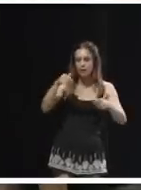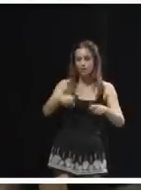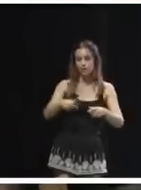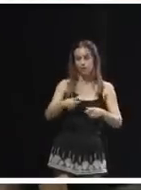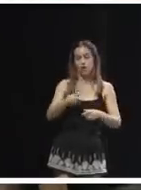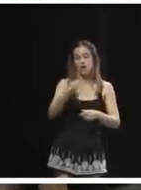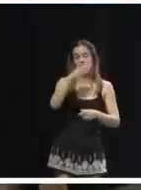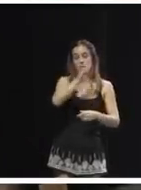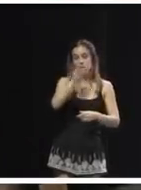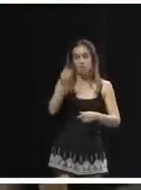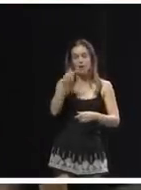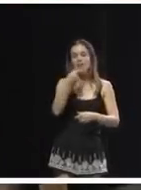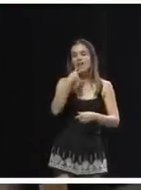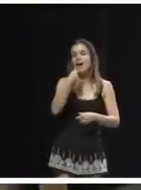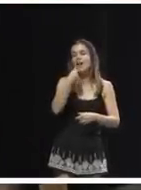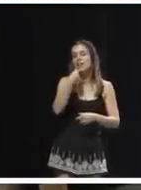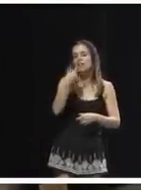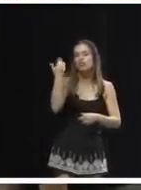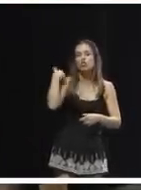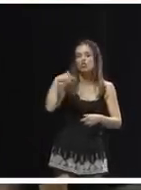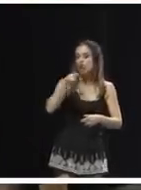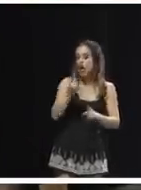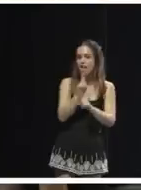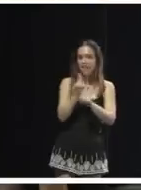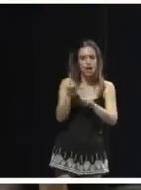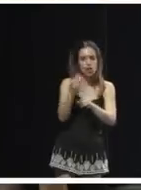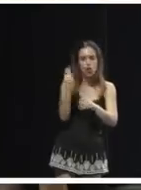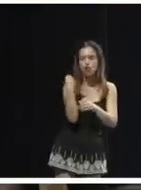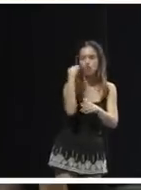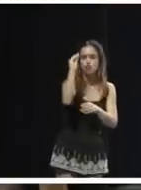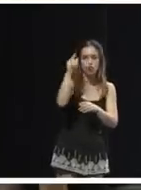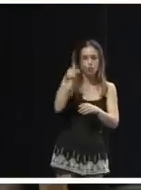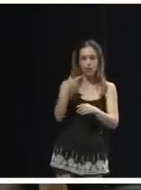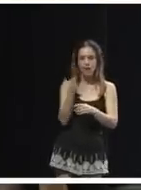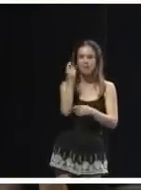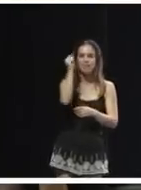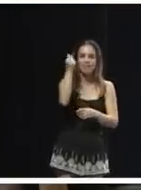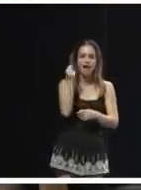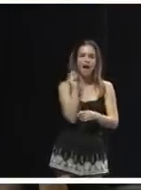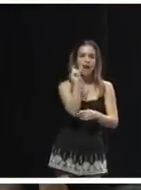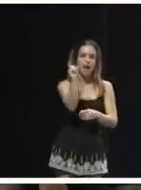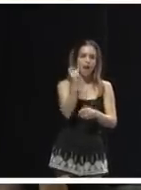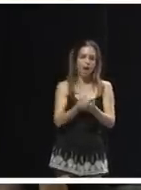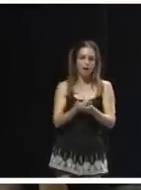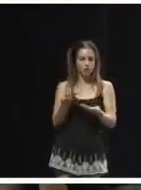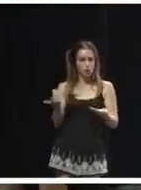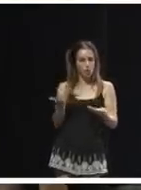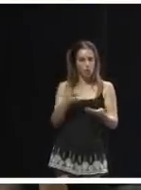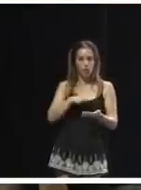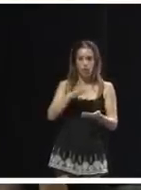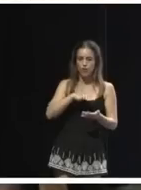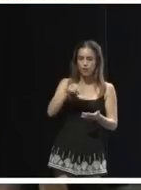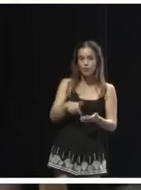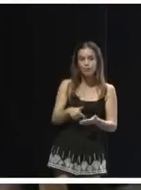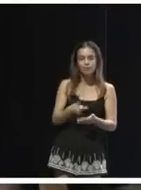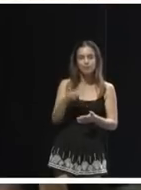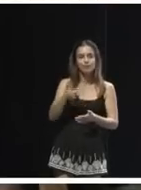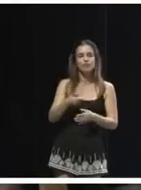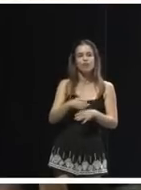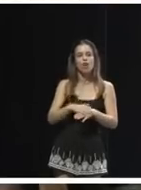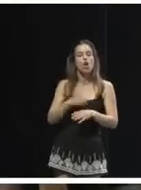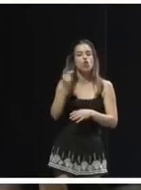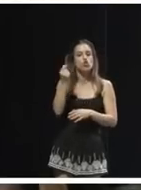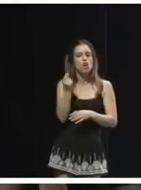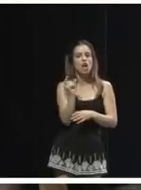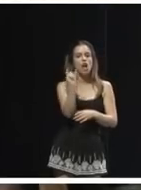salario mínimo interprofesional. Salid a votar para que subamos más el salario y para que subamos en general todos los salarios.